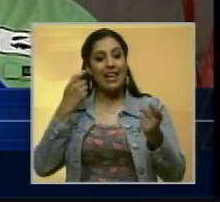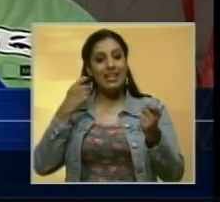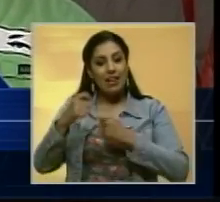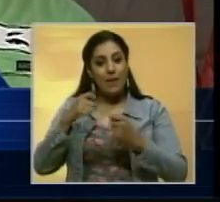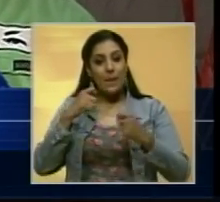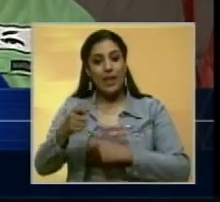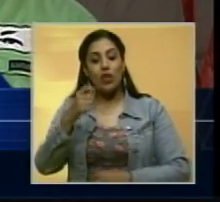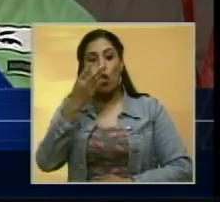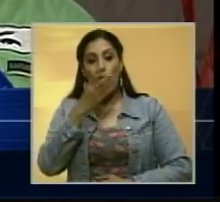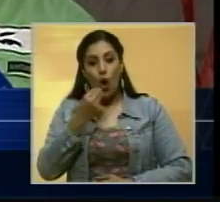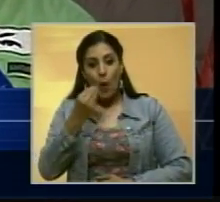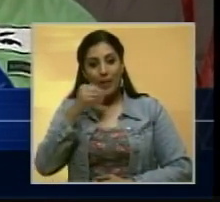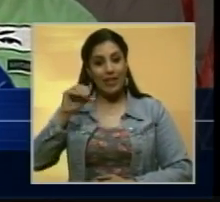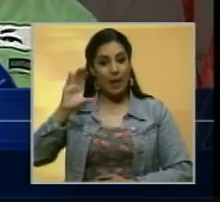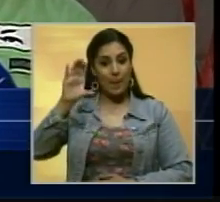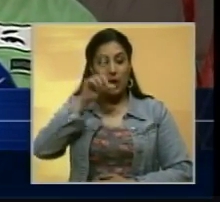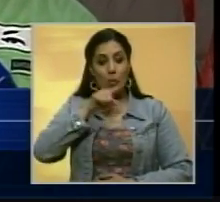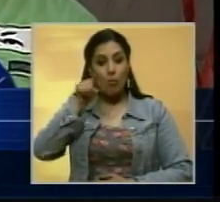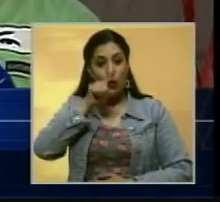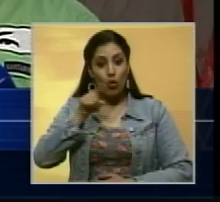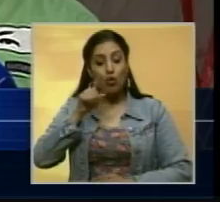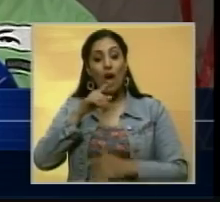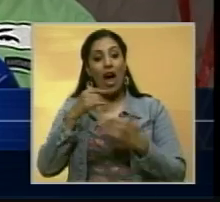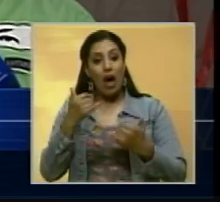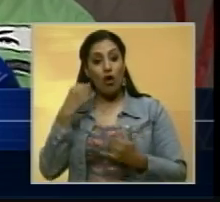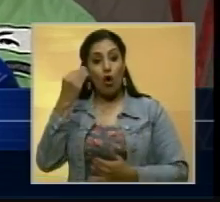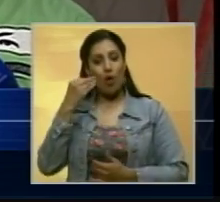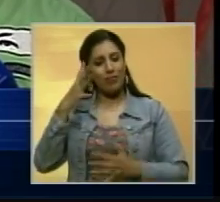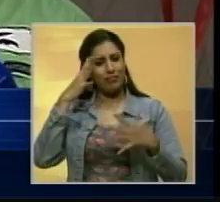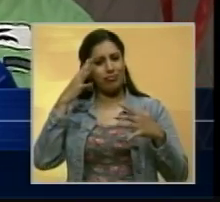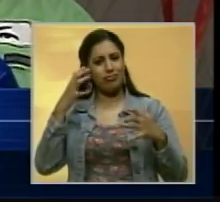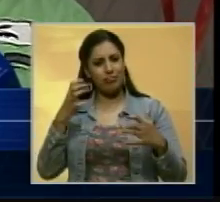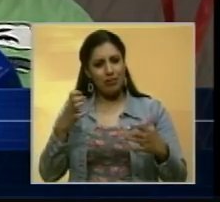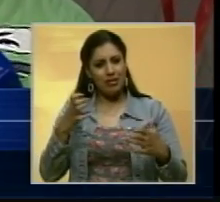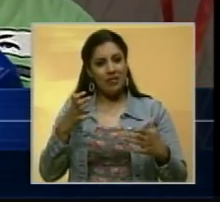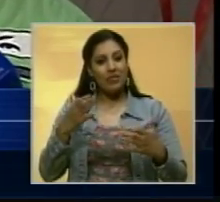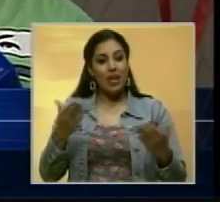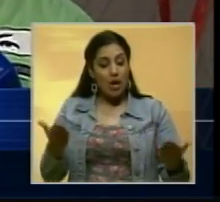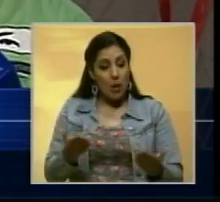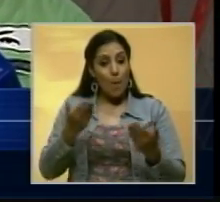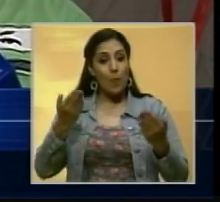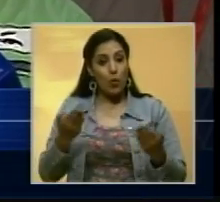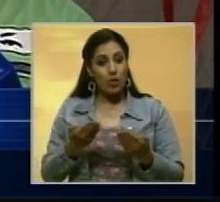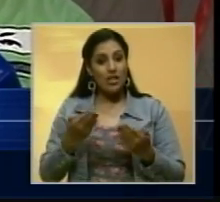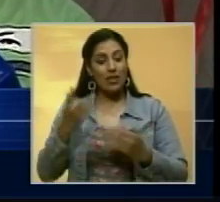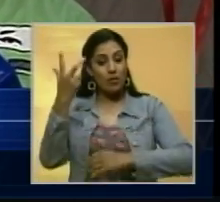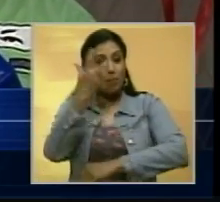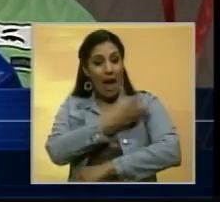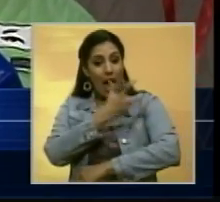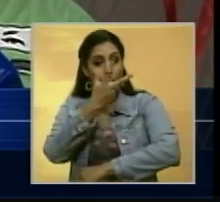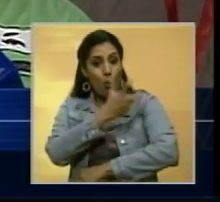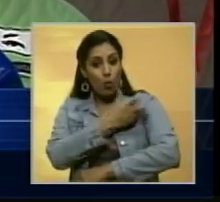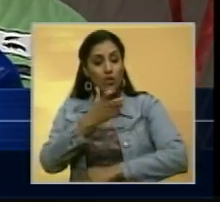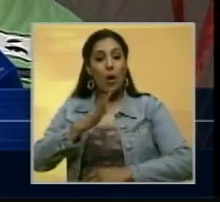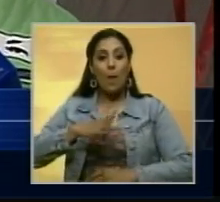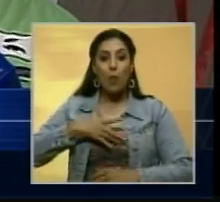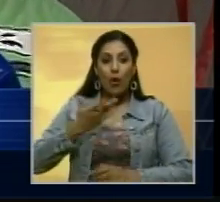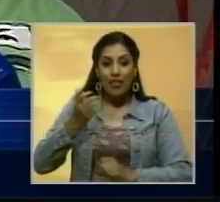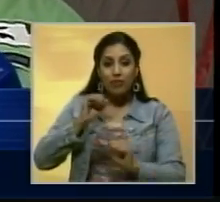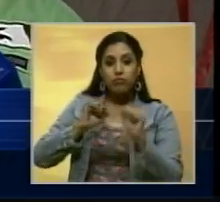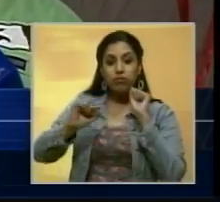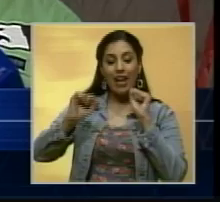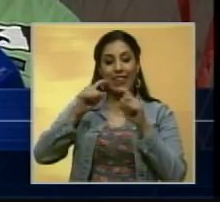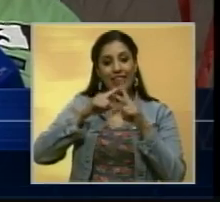producción avícola en nuestro país. Además, este joven viene impulsando una vacuna que puede